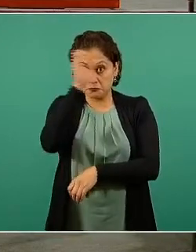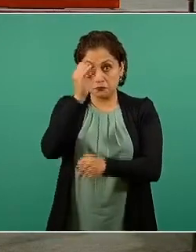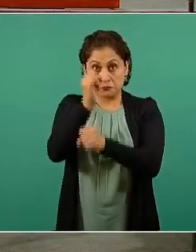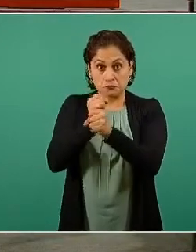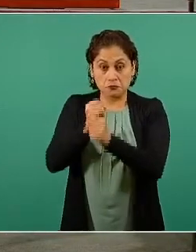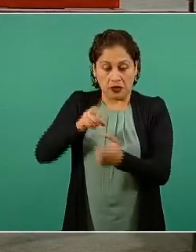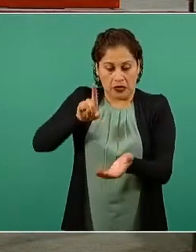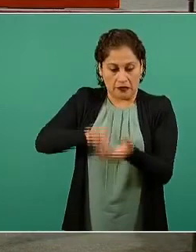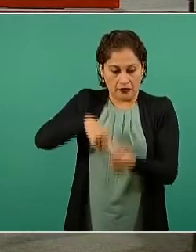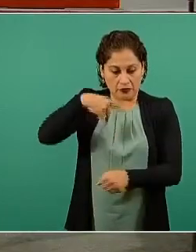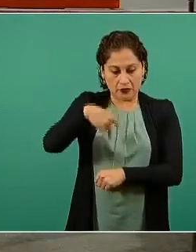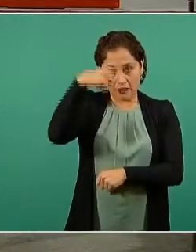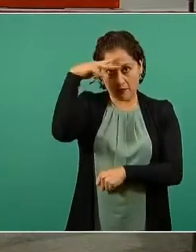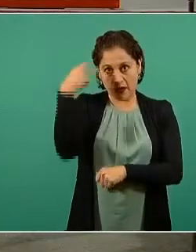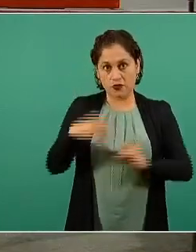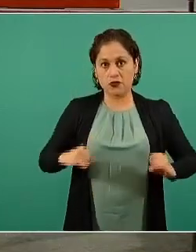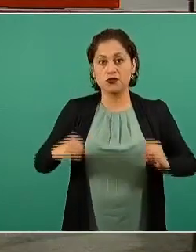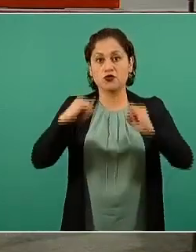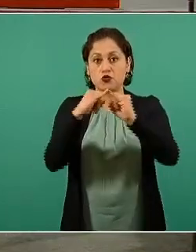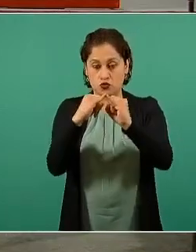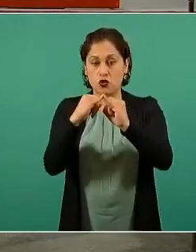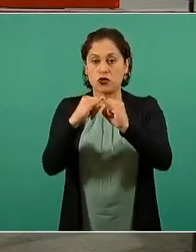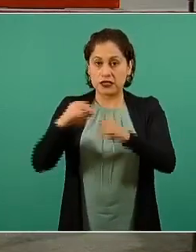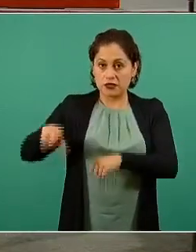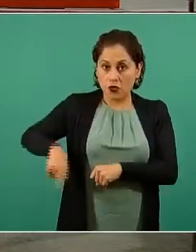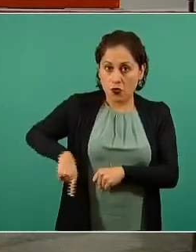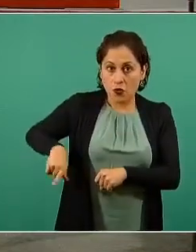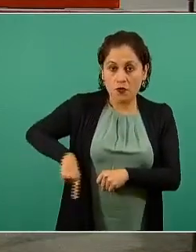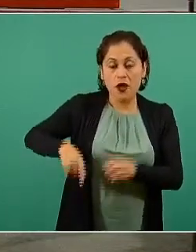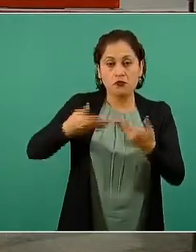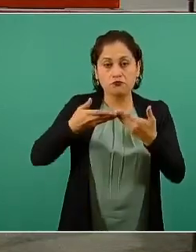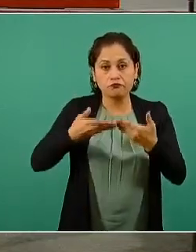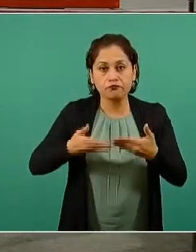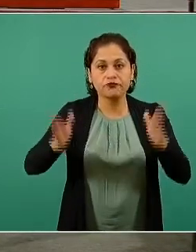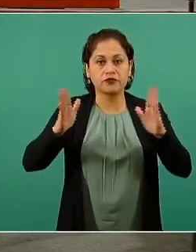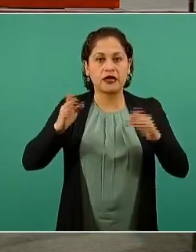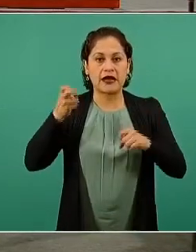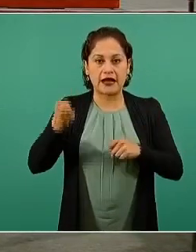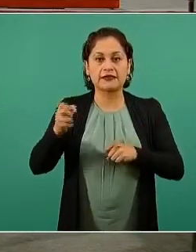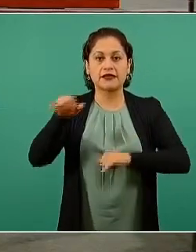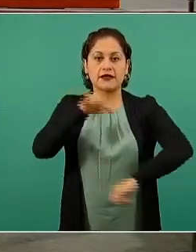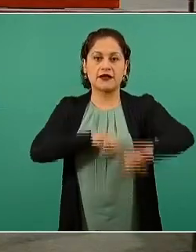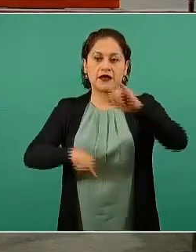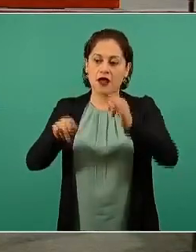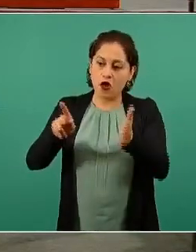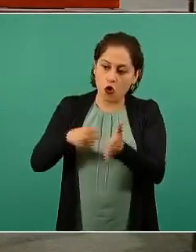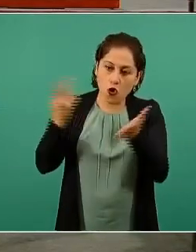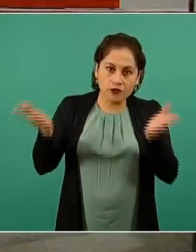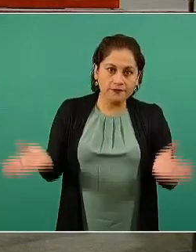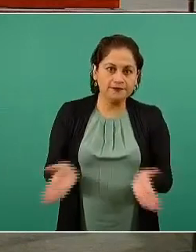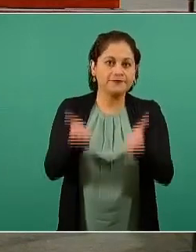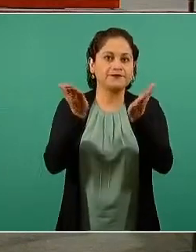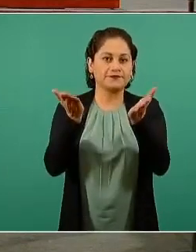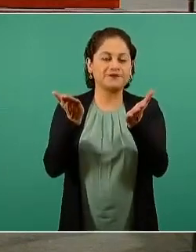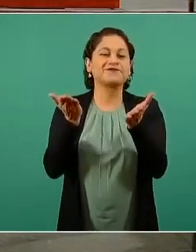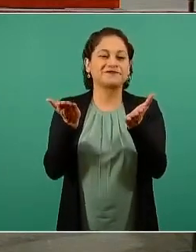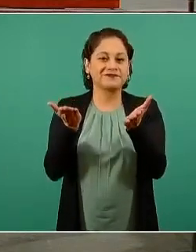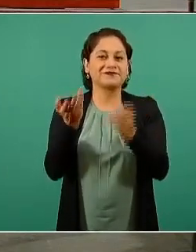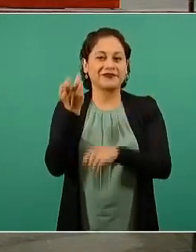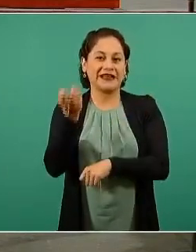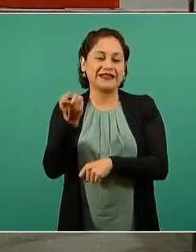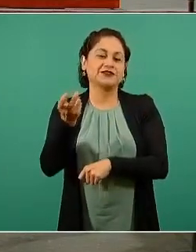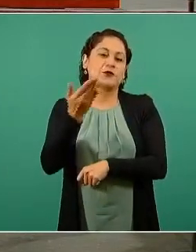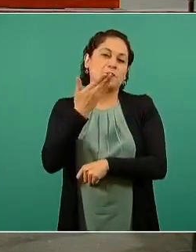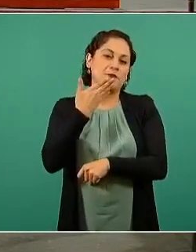instituciones públicas de investigación, lograr que Birmex renazca. Y uno de los elementos pilares de eso va a ser